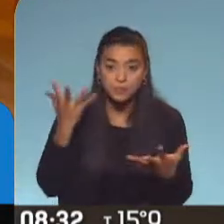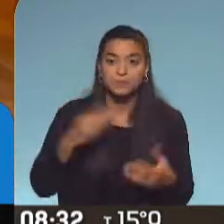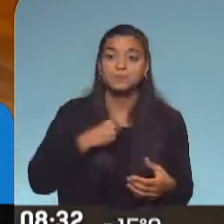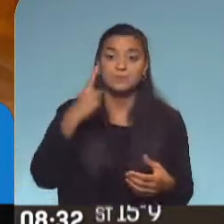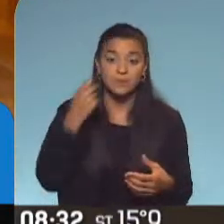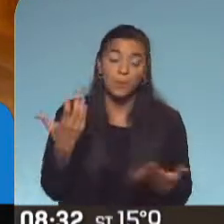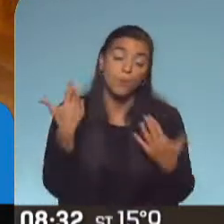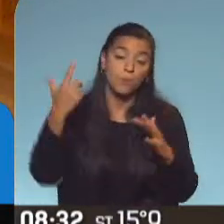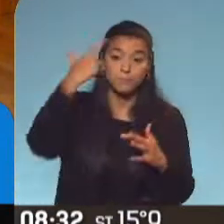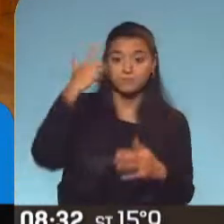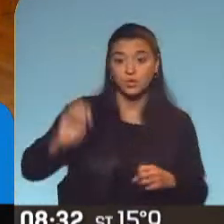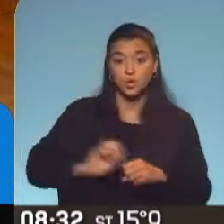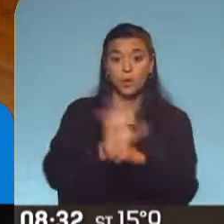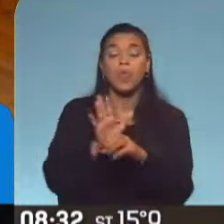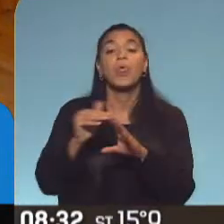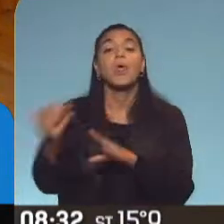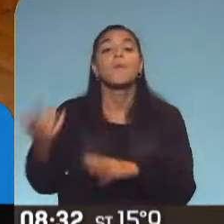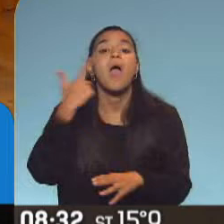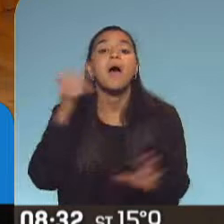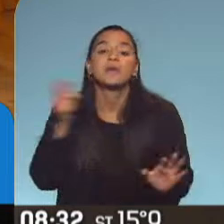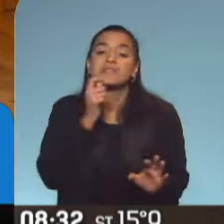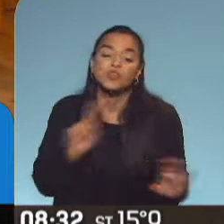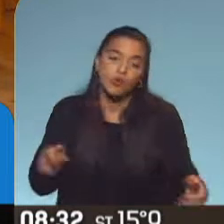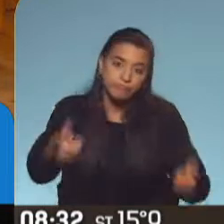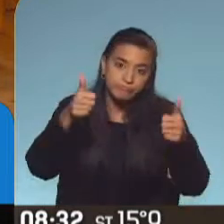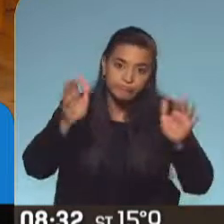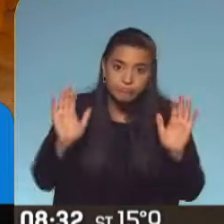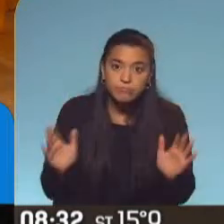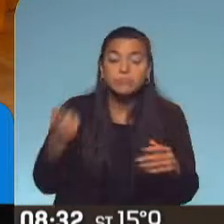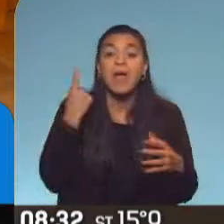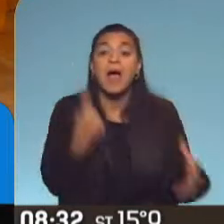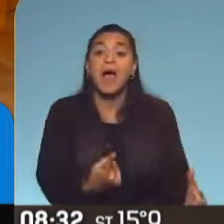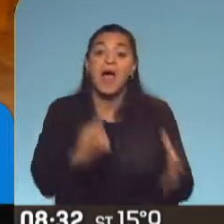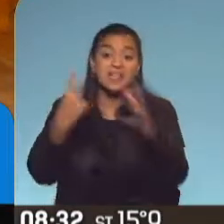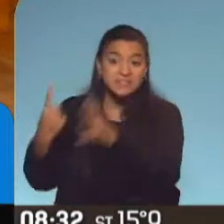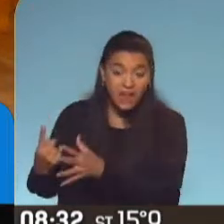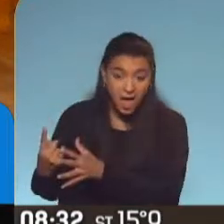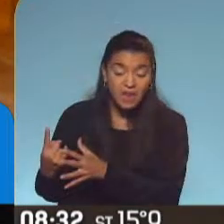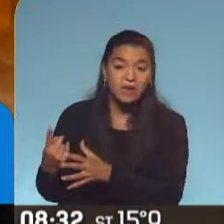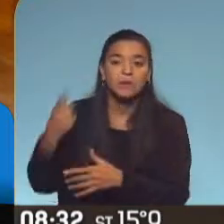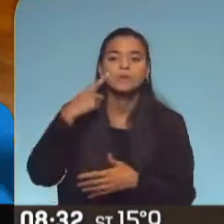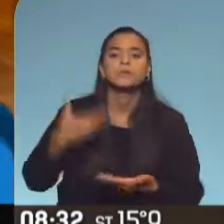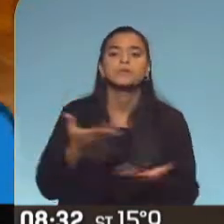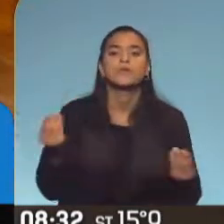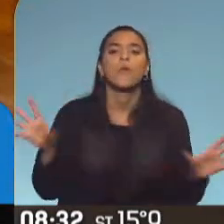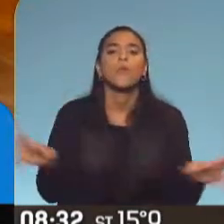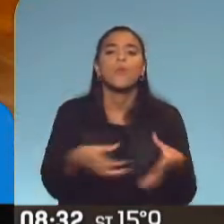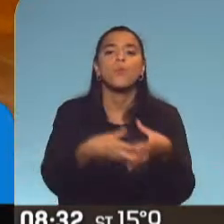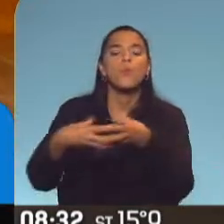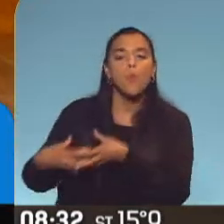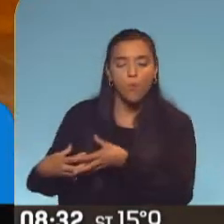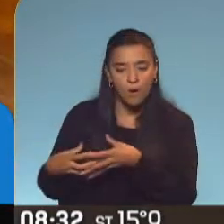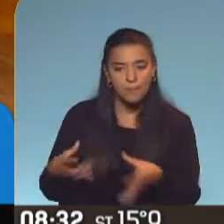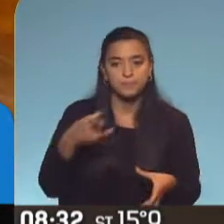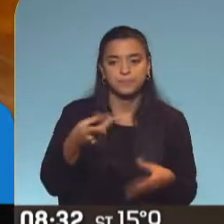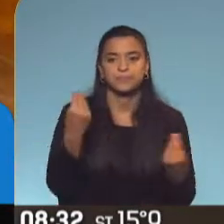presuponer que es COVID. Luego descartamos que es COVID. ¿Y eso qué implica? Aislar lo que se conoce públicamente como la burbuja. Y esto